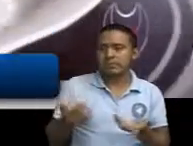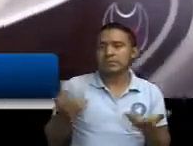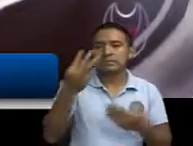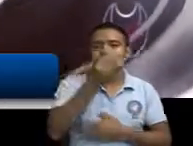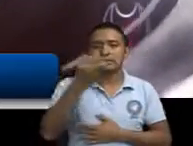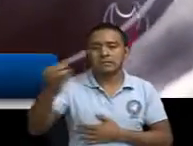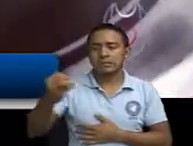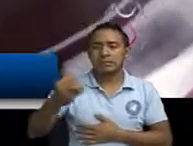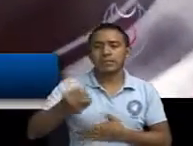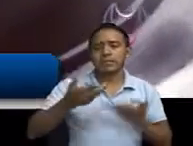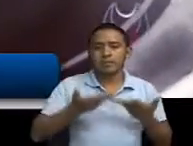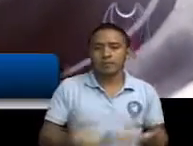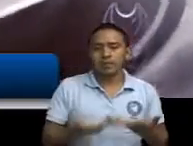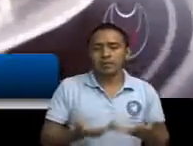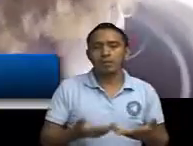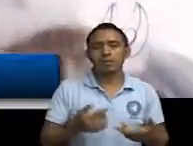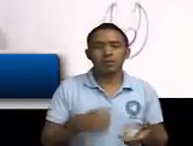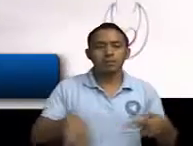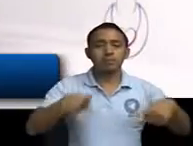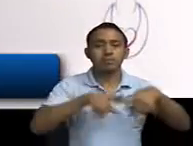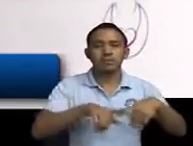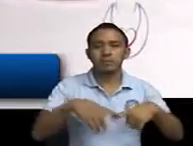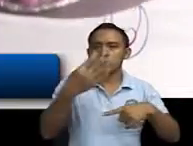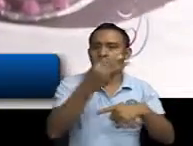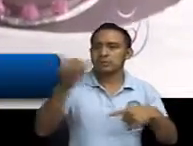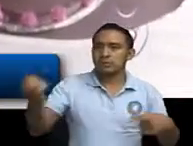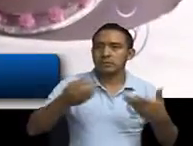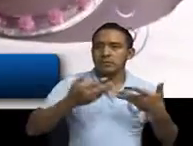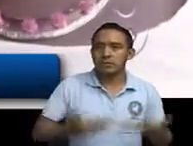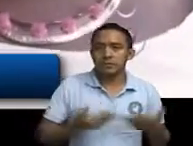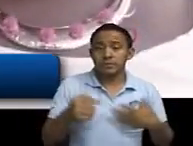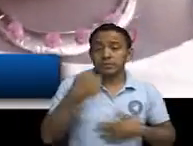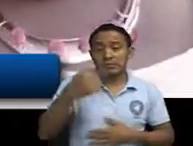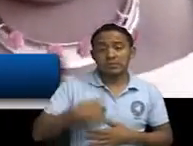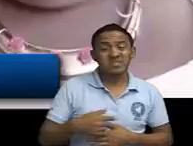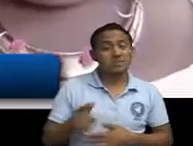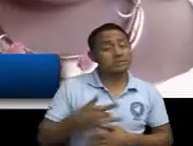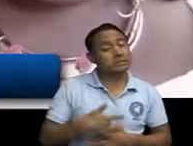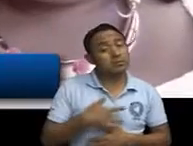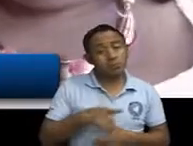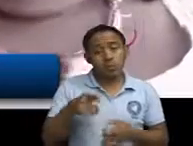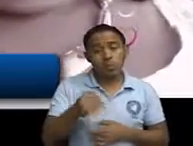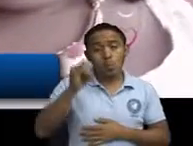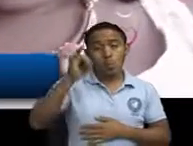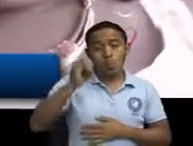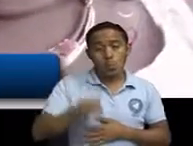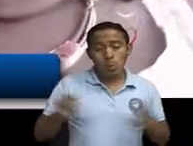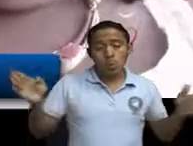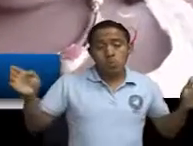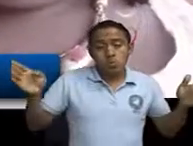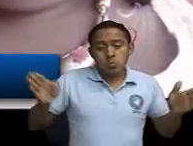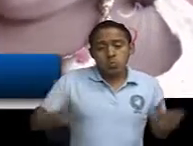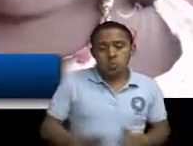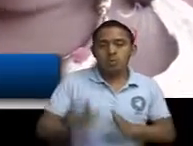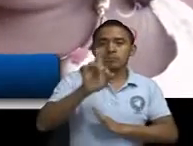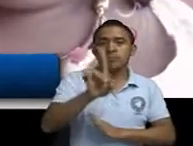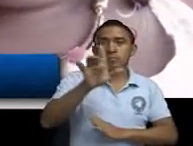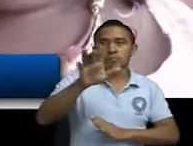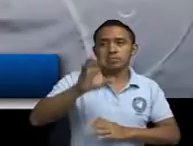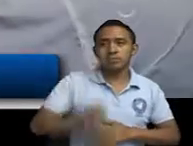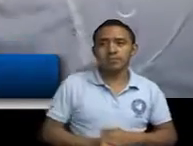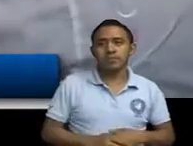libras, más de 300 libras, 400, y usted le dice, tiene que bajar a 150,